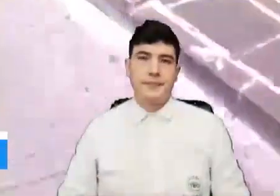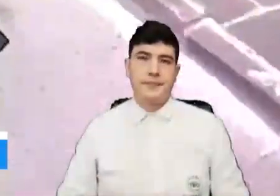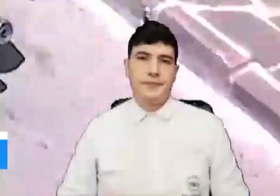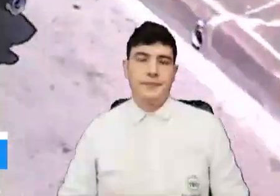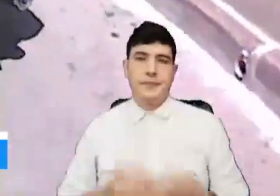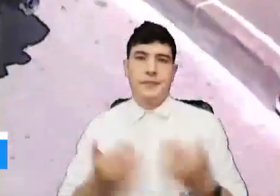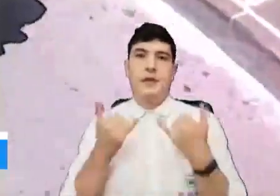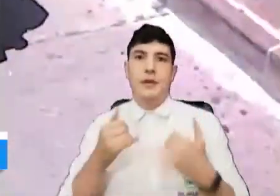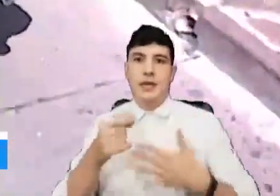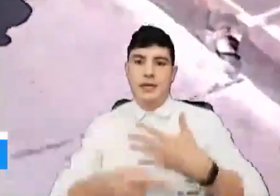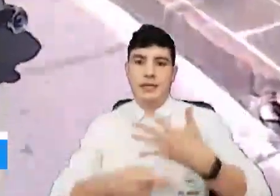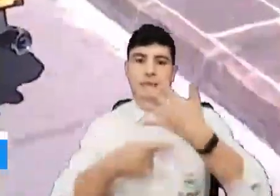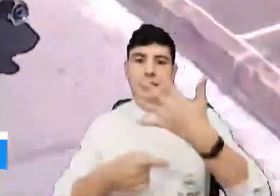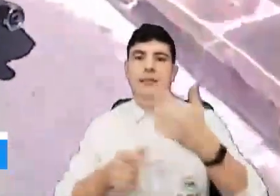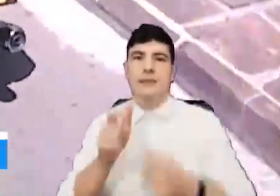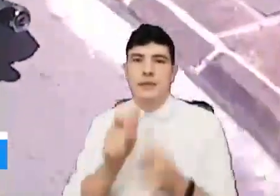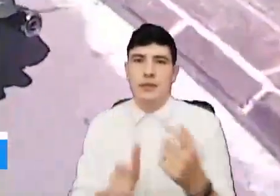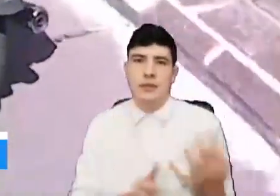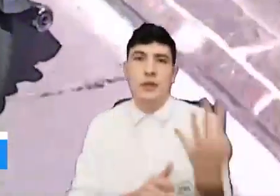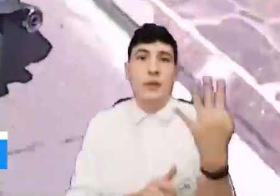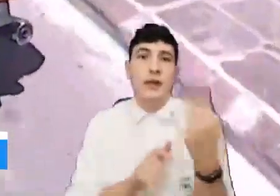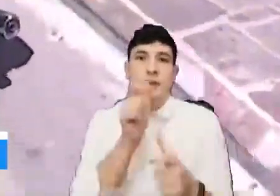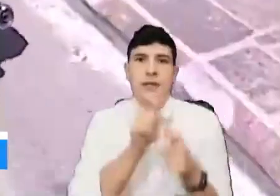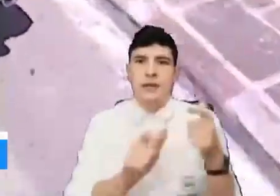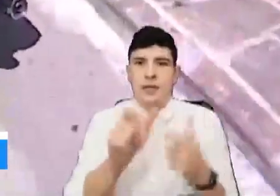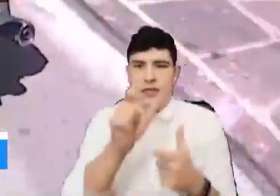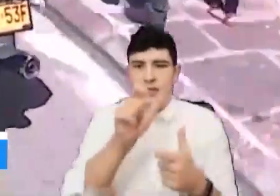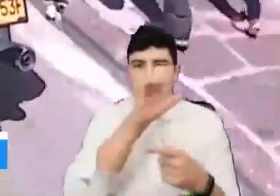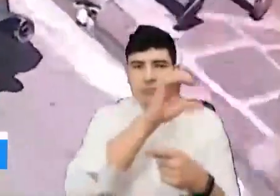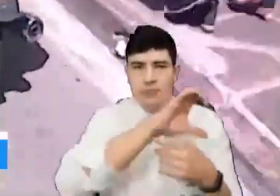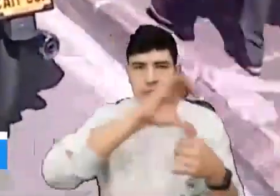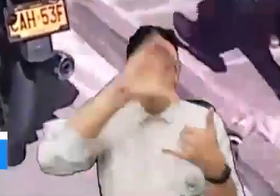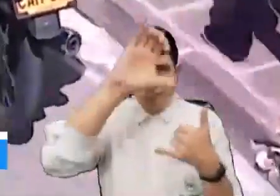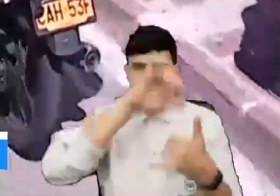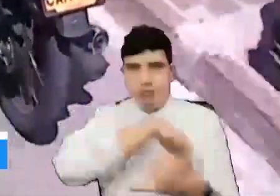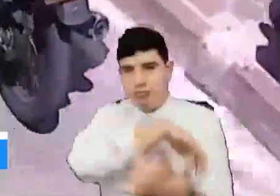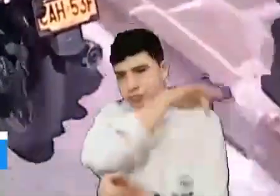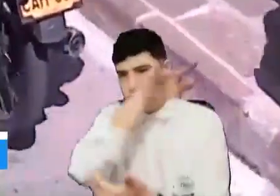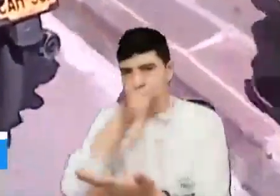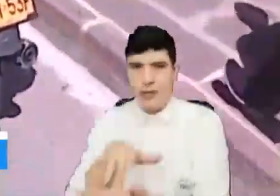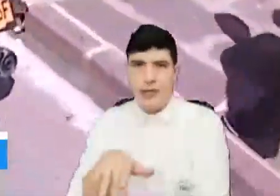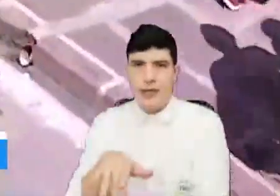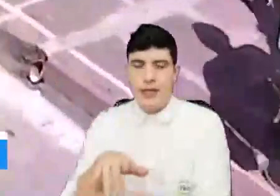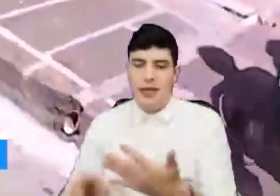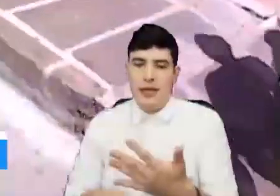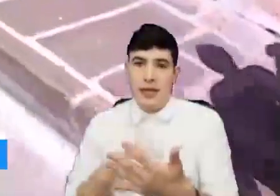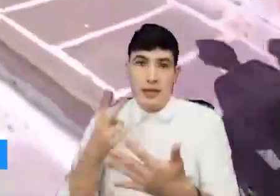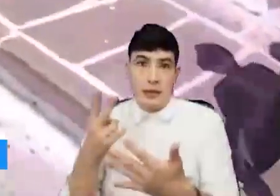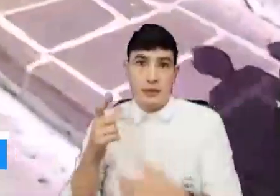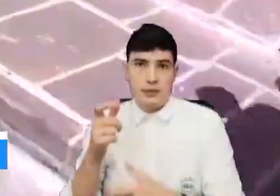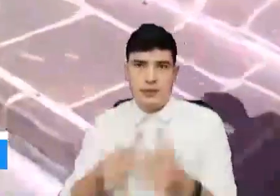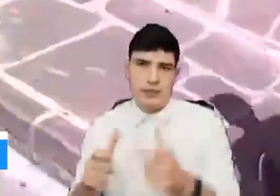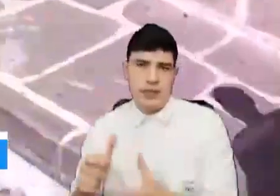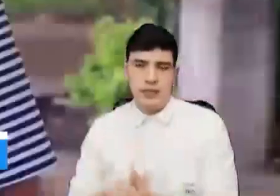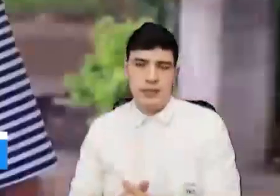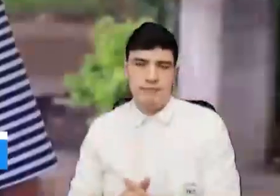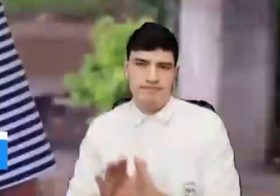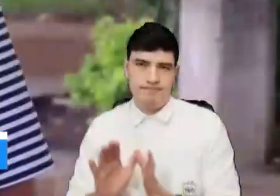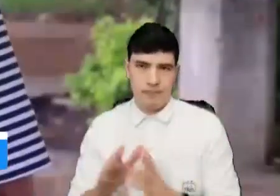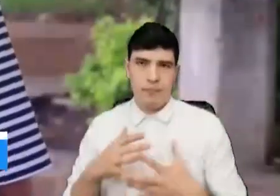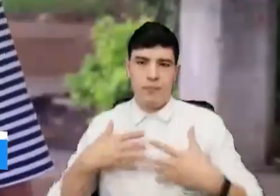de ellos 4 son importados y 2 locales, a la espera de los resultados de más pruebas realizadas por las autoridades de